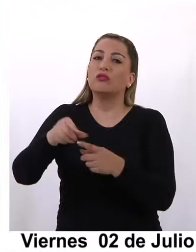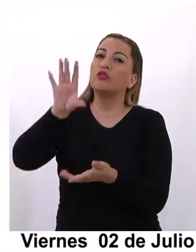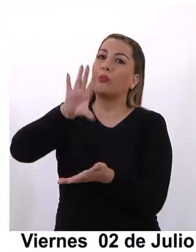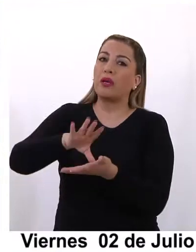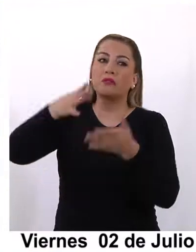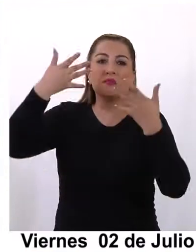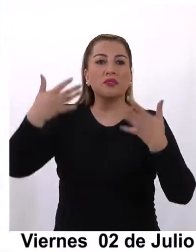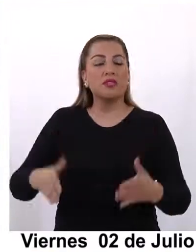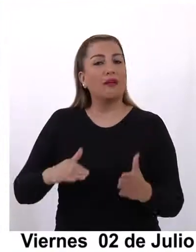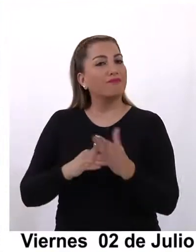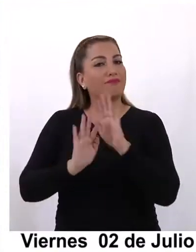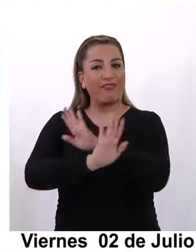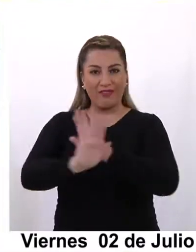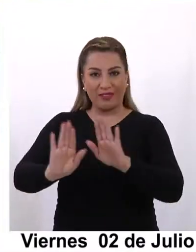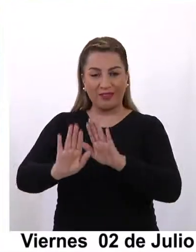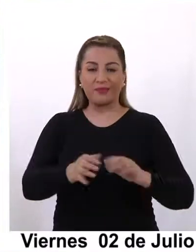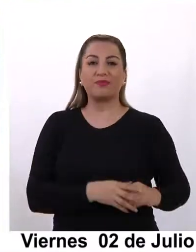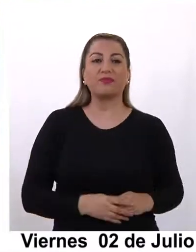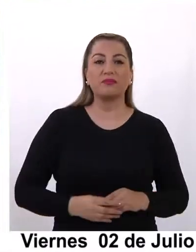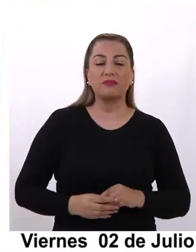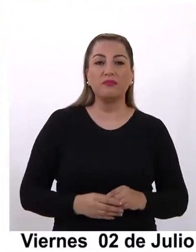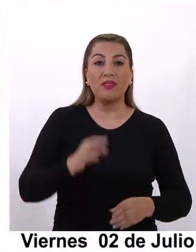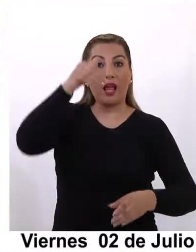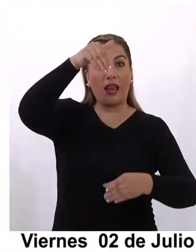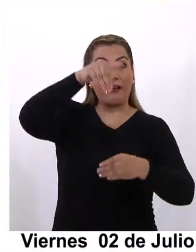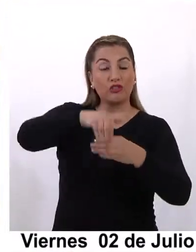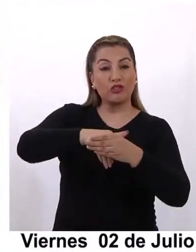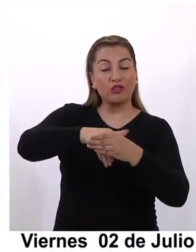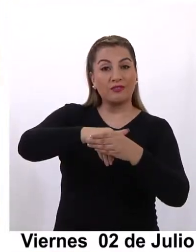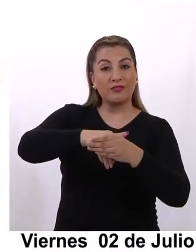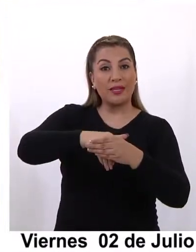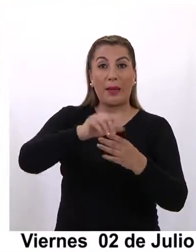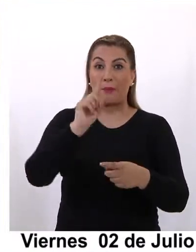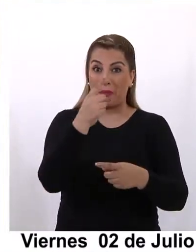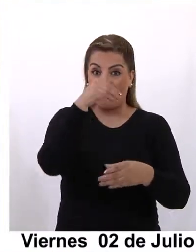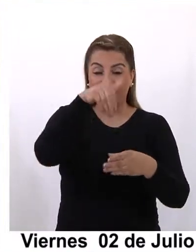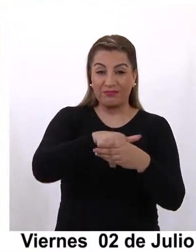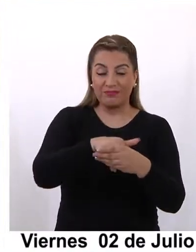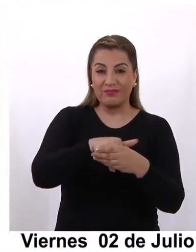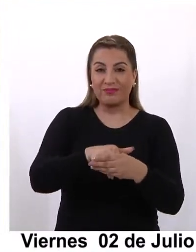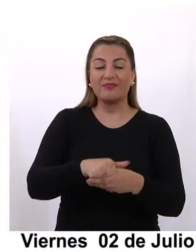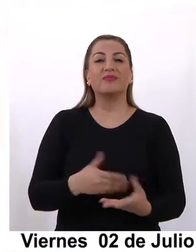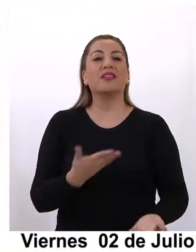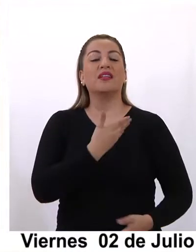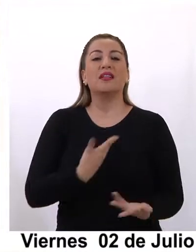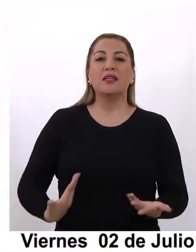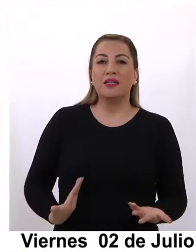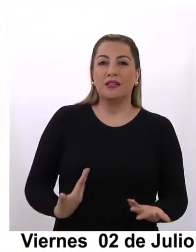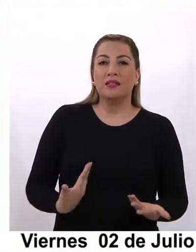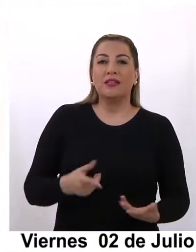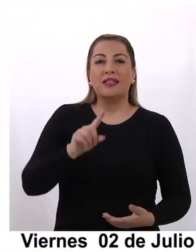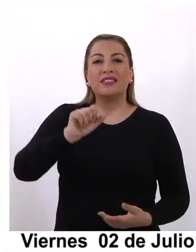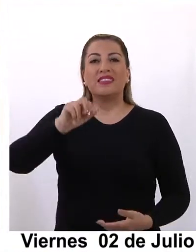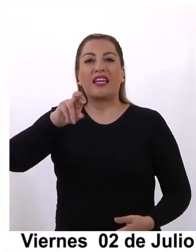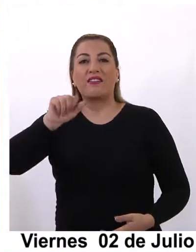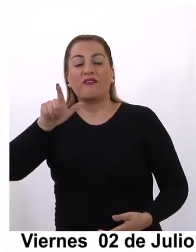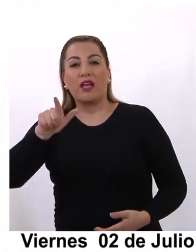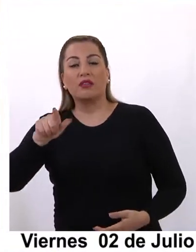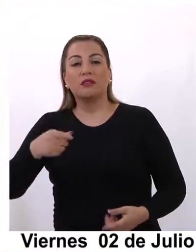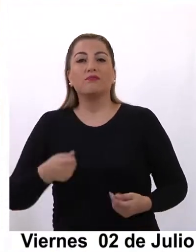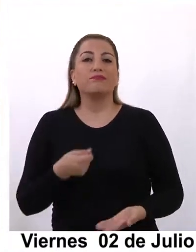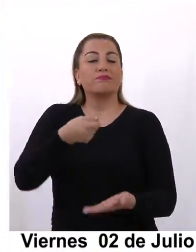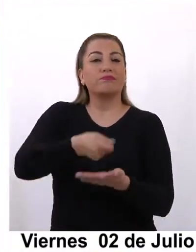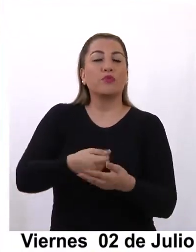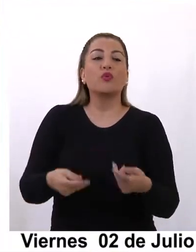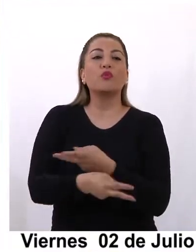tiene que ponerle un parele a esto. Las primarias presidenciales oficiales, que incluyen la actuación del CERVEL y financiamiento